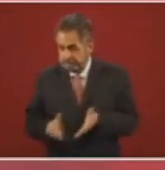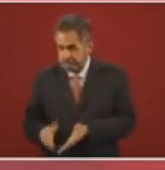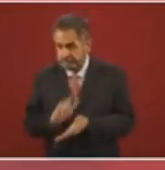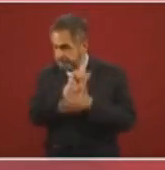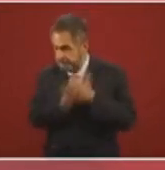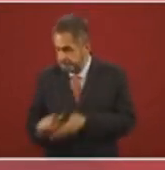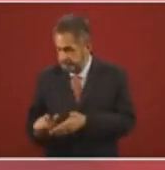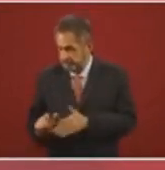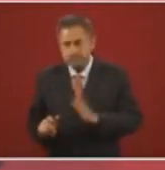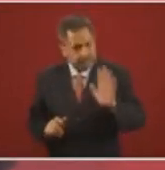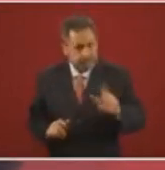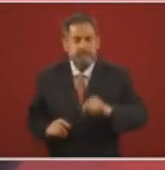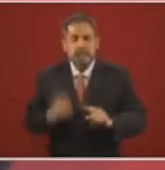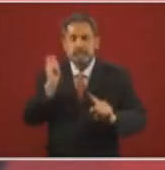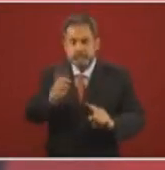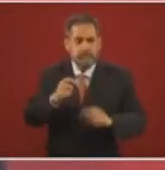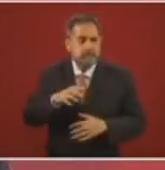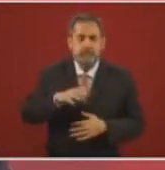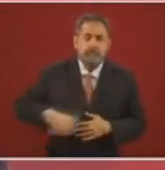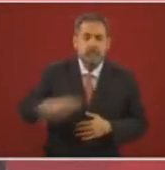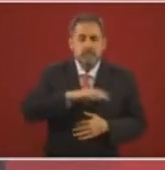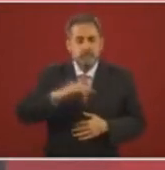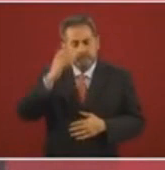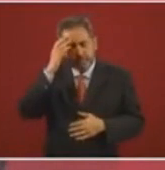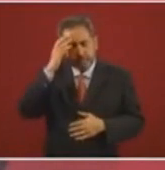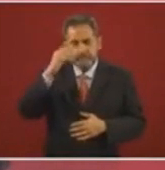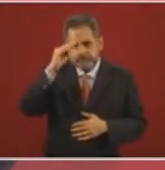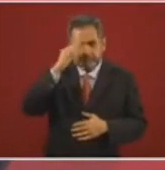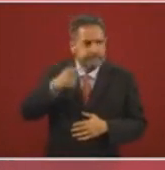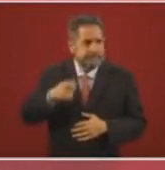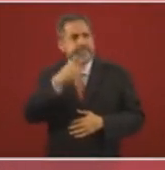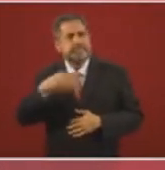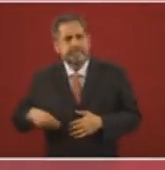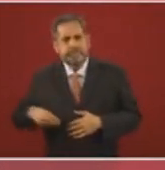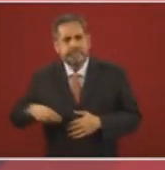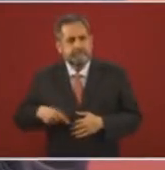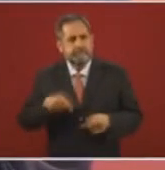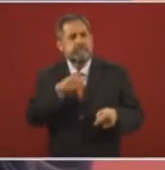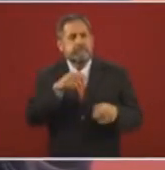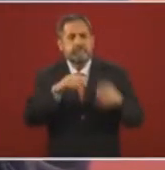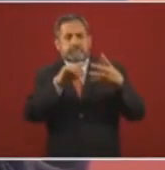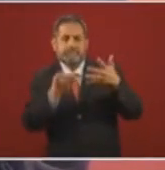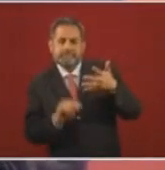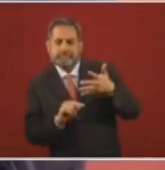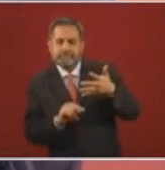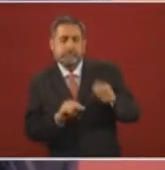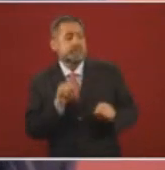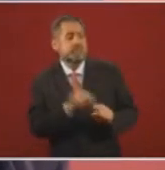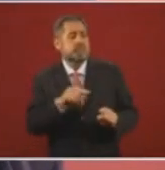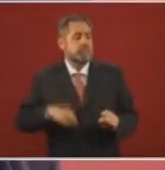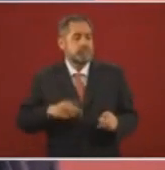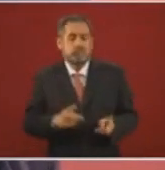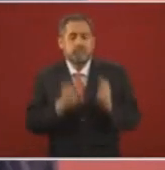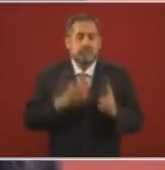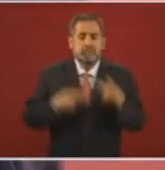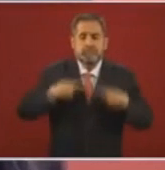pensamiento de la comunidad a veces se culpa al que está hasta abajo y se piensa que el